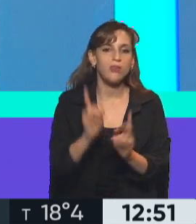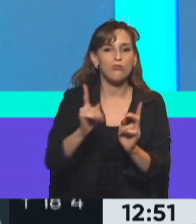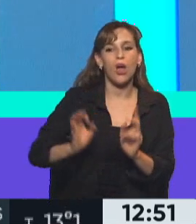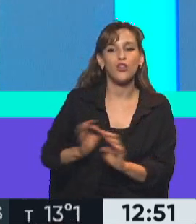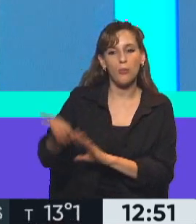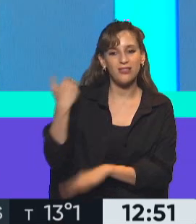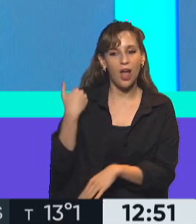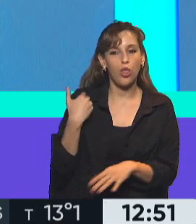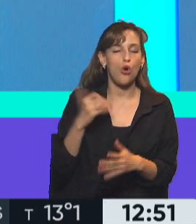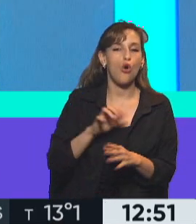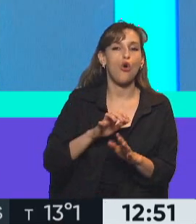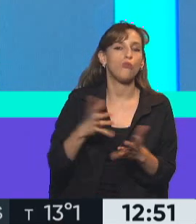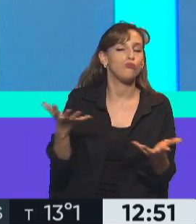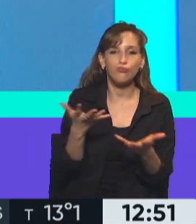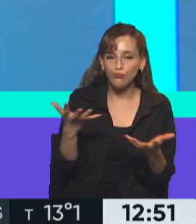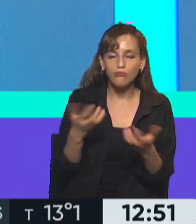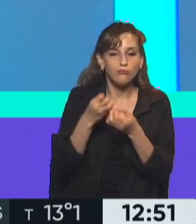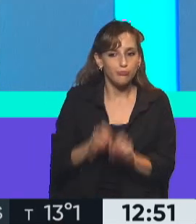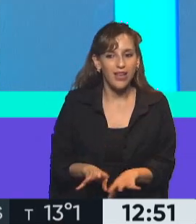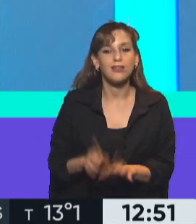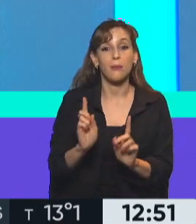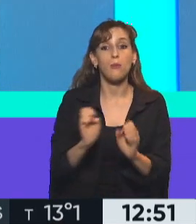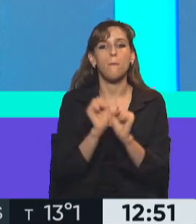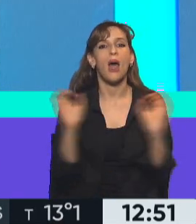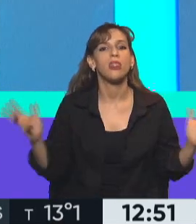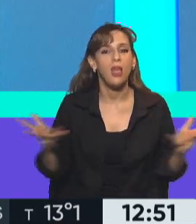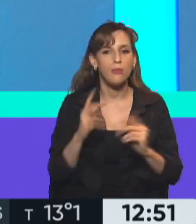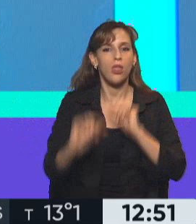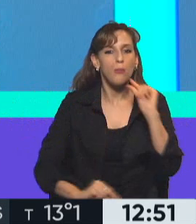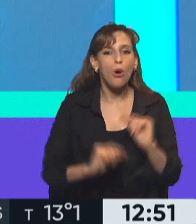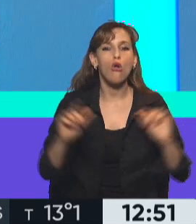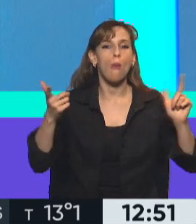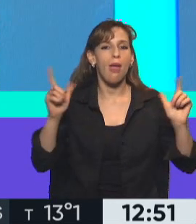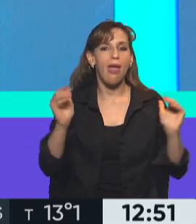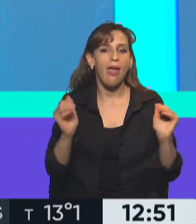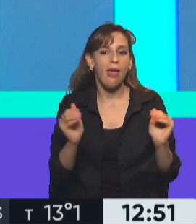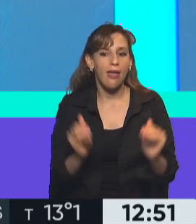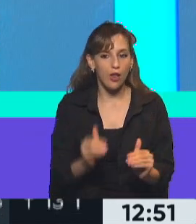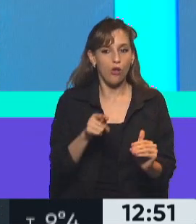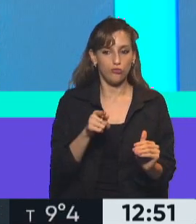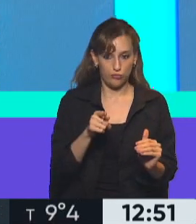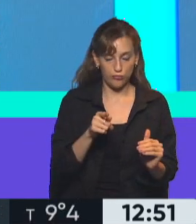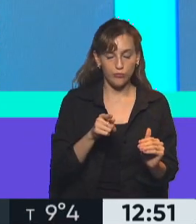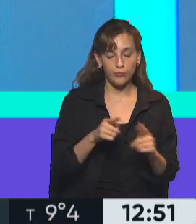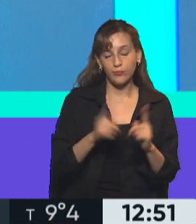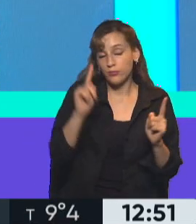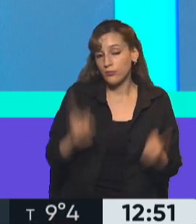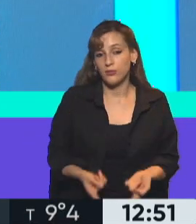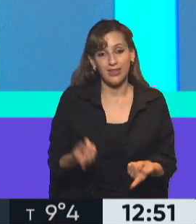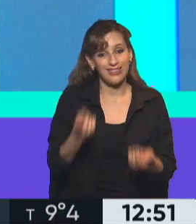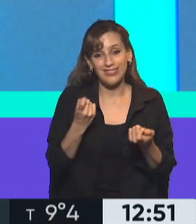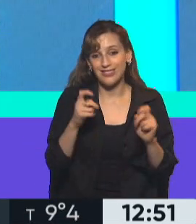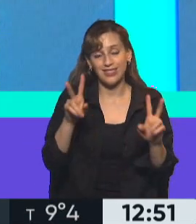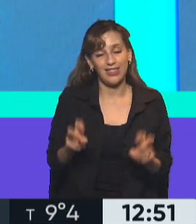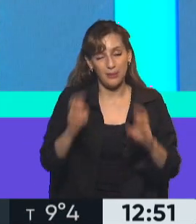cuando la pandemia empezó a un ciclo descendente, un ciclo de relajación, hay una necesidad de encarar el problema